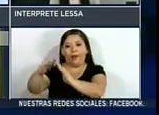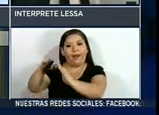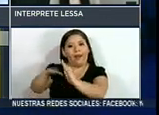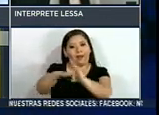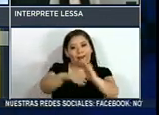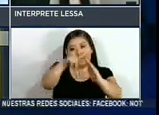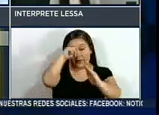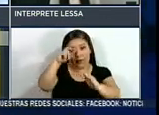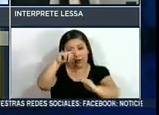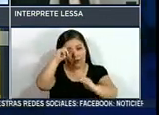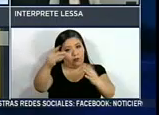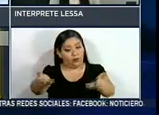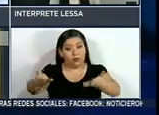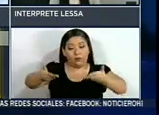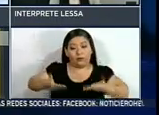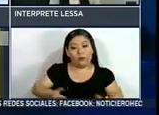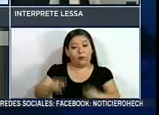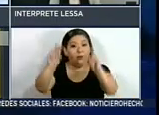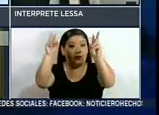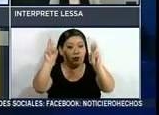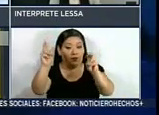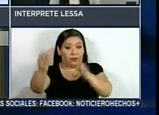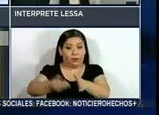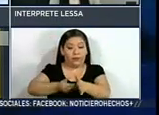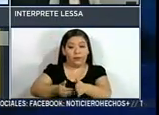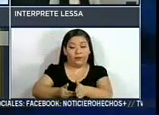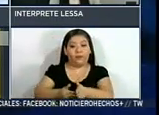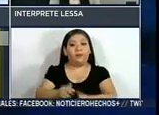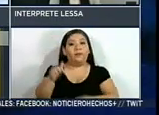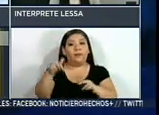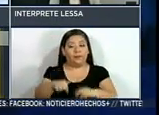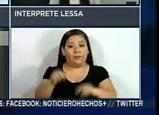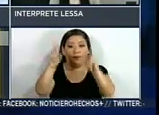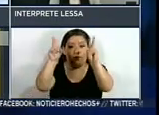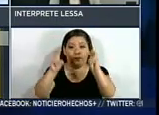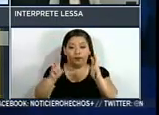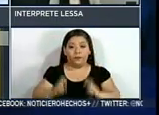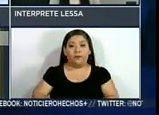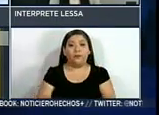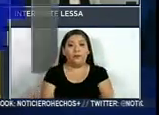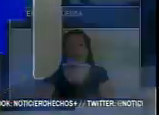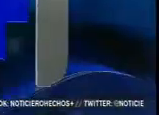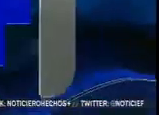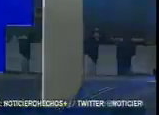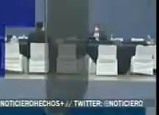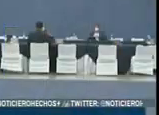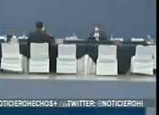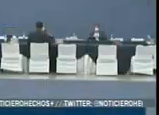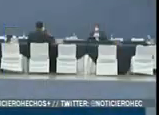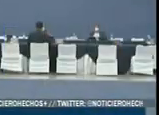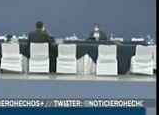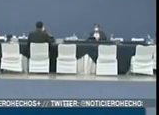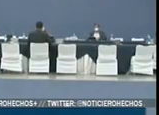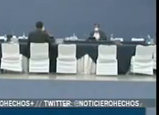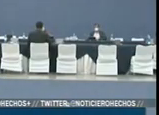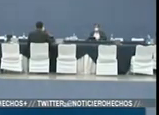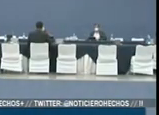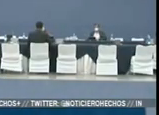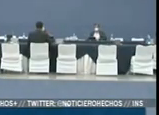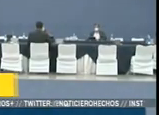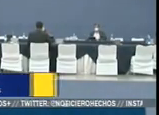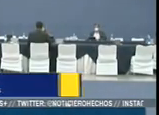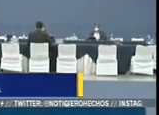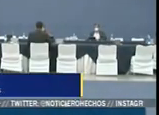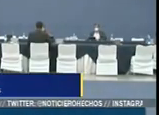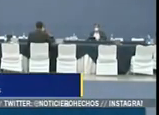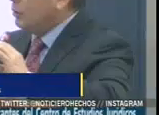damos la bienvenida. Vamos a iniciar con nuestros titulares, comenzamos. Gobierno se quedaría sin apoyo para la aprobación de